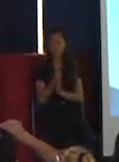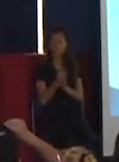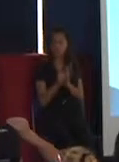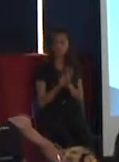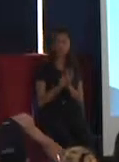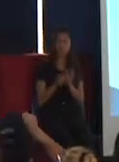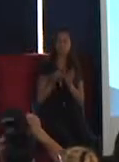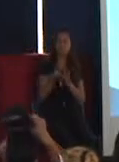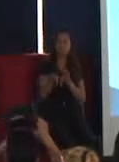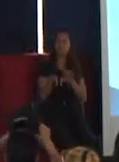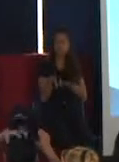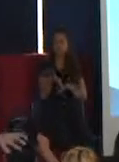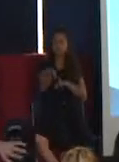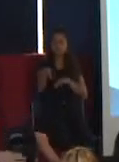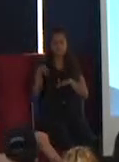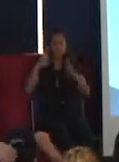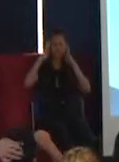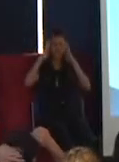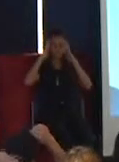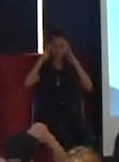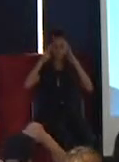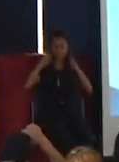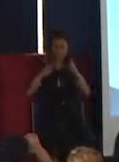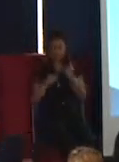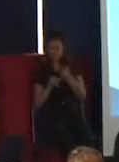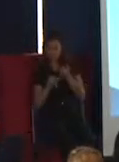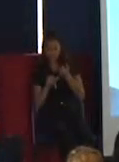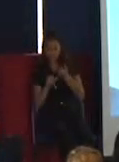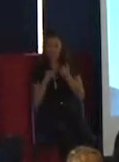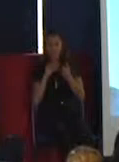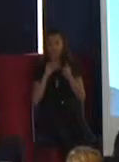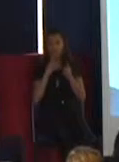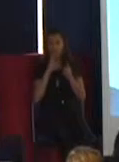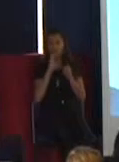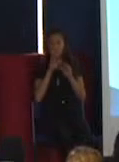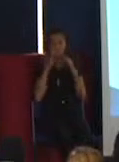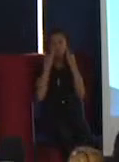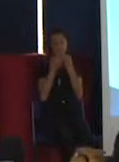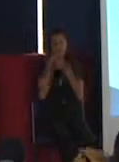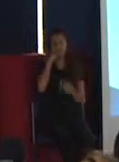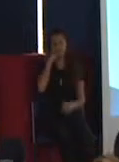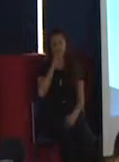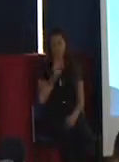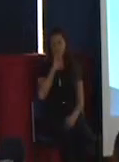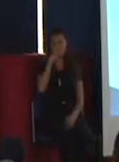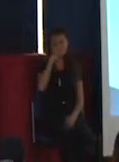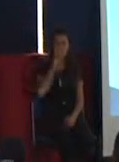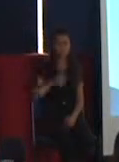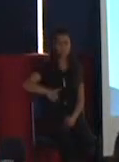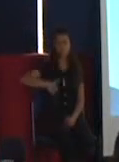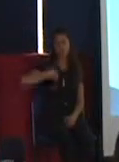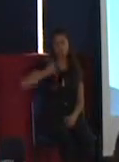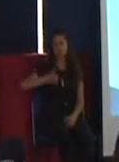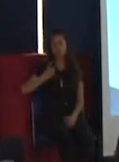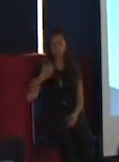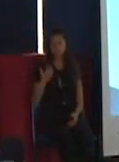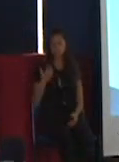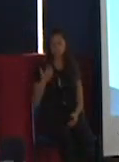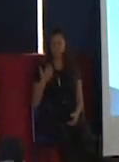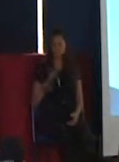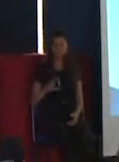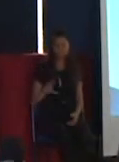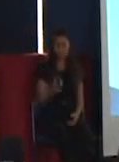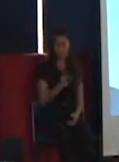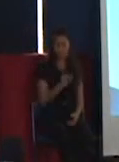asistencia para las familias de los niños, niñas, adolescentes y jóvenes con discapacidad. ¿Qué quiere decir?